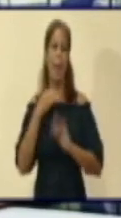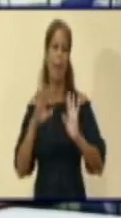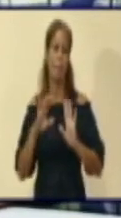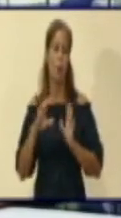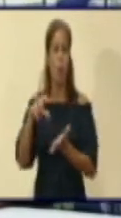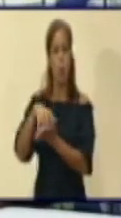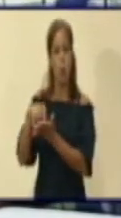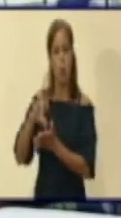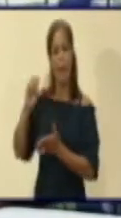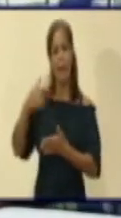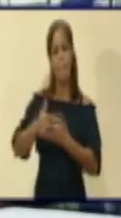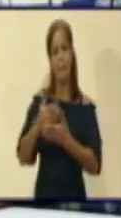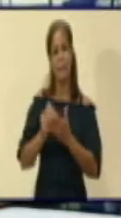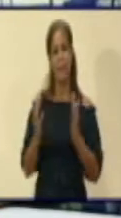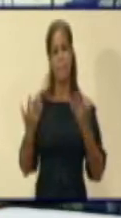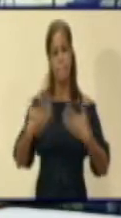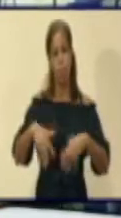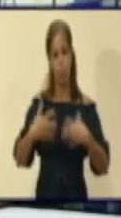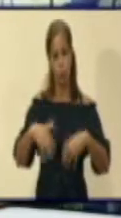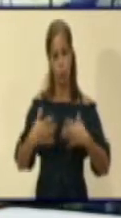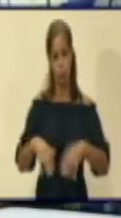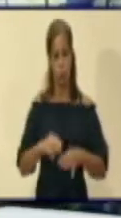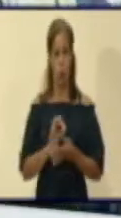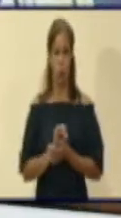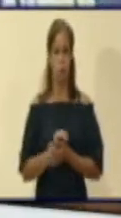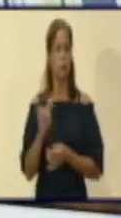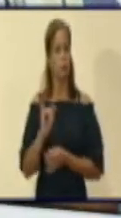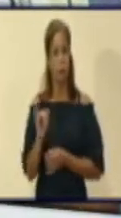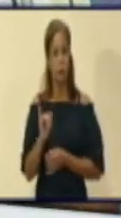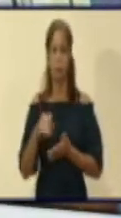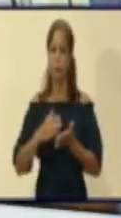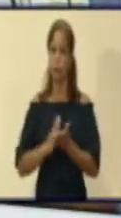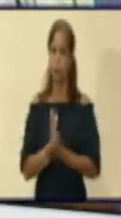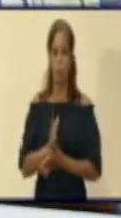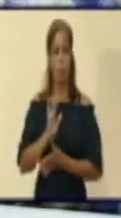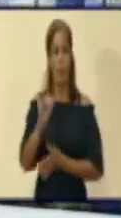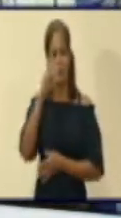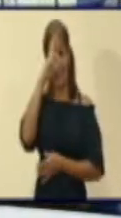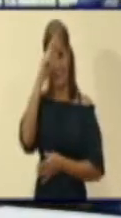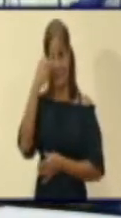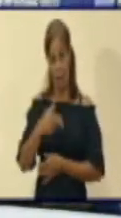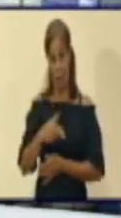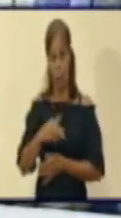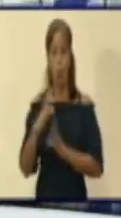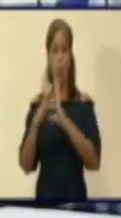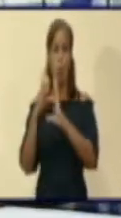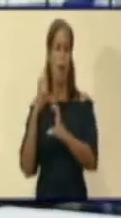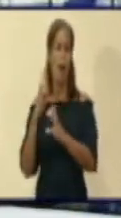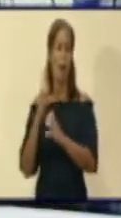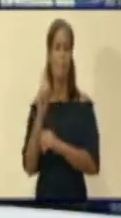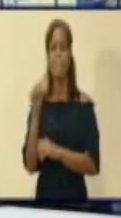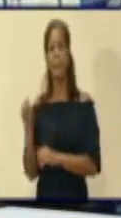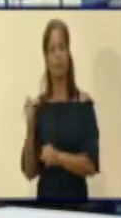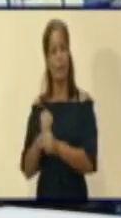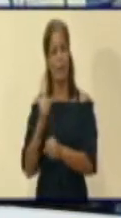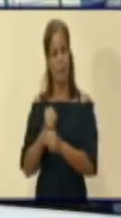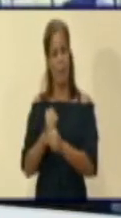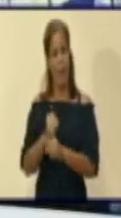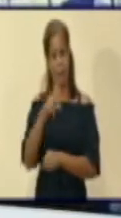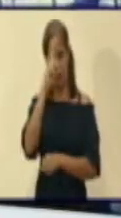esto da respuesta a Yonel a su pregunta, al sector salud. Si hoy el 70% de los ómnibus de la provincia están en función de la salud, en un área de salud,